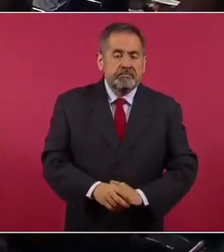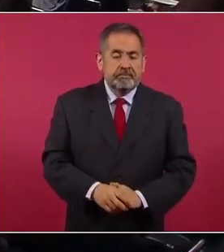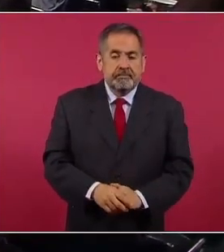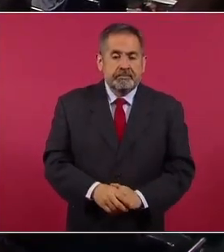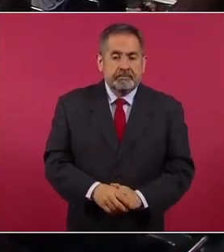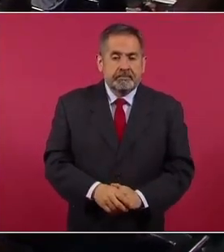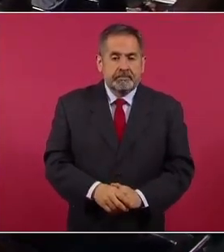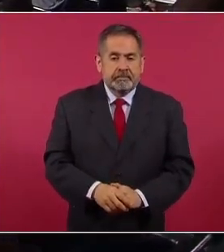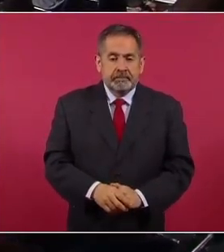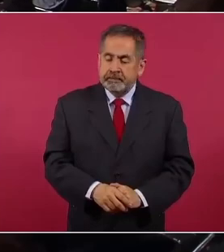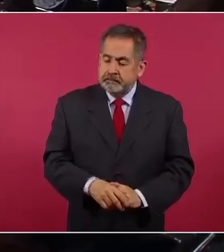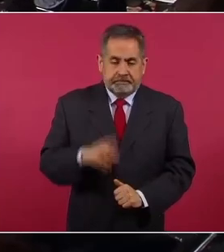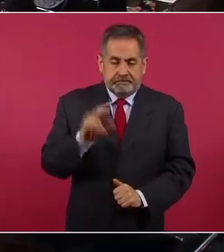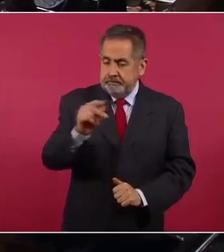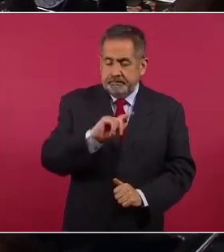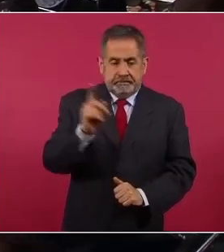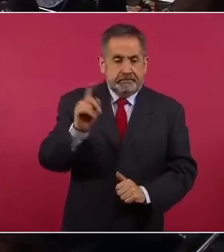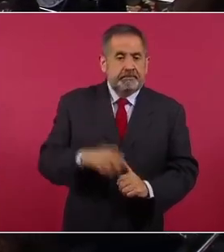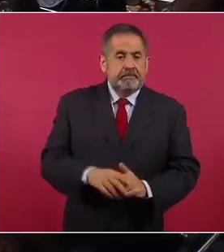No hay